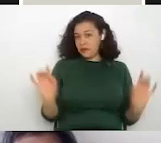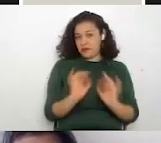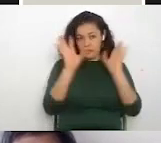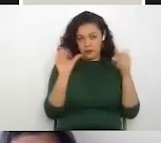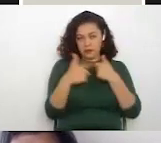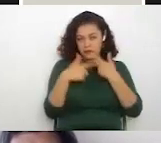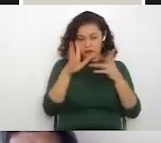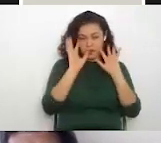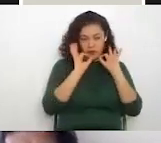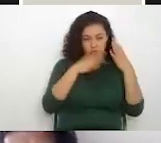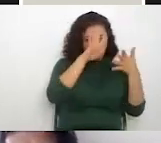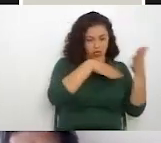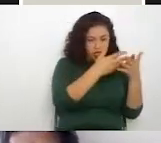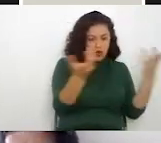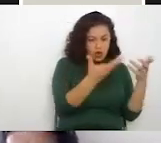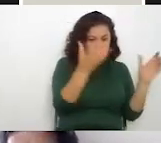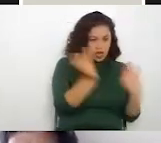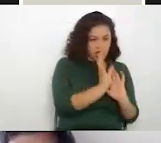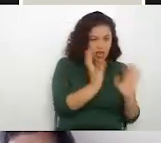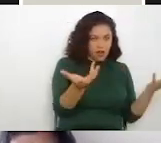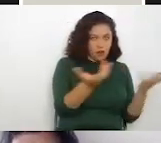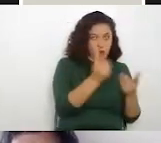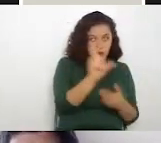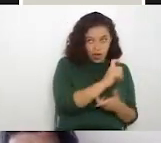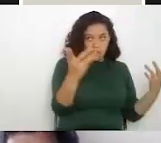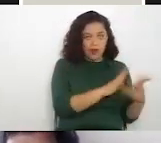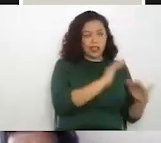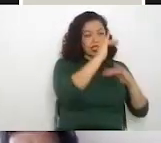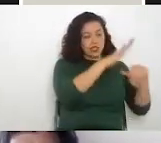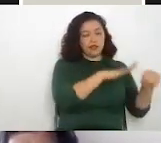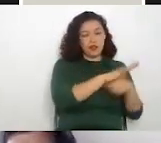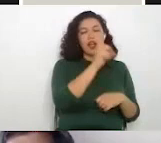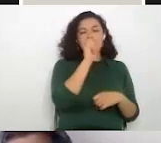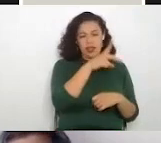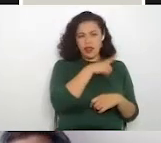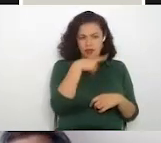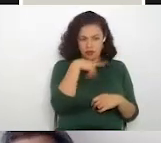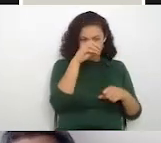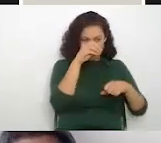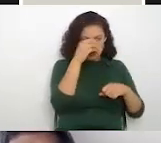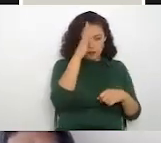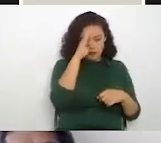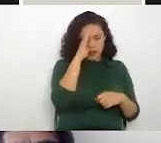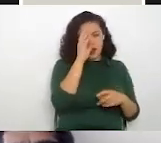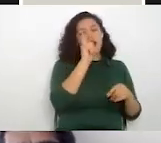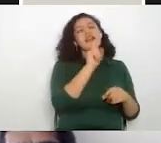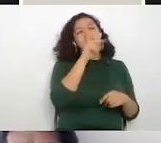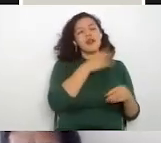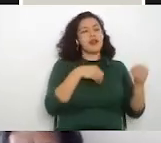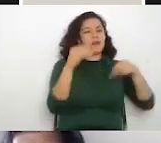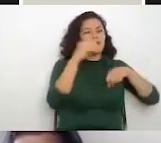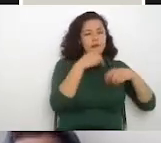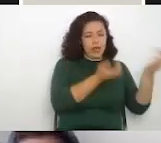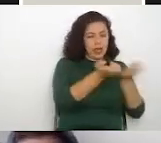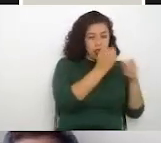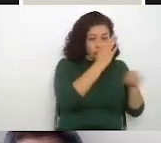formato, cuándo se genera, hasta dónde llega, sí lo debemos de considerar y lo vamos a poner. No es motivo de este ejercicio, aquí